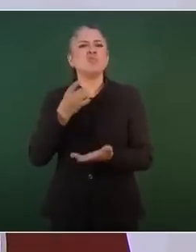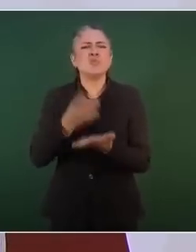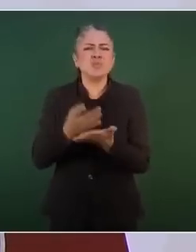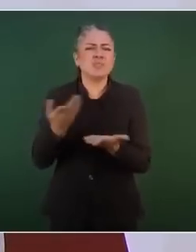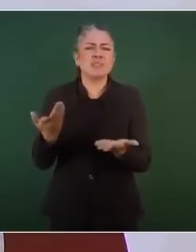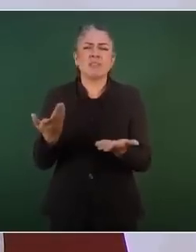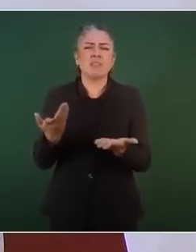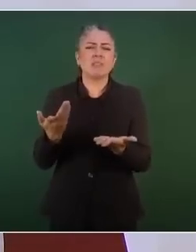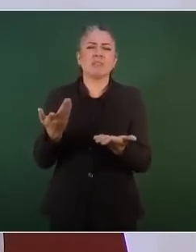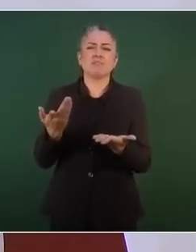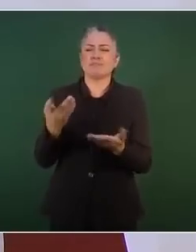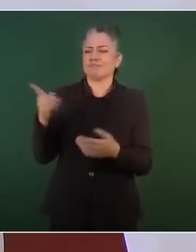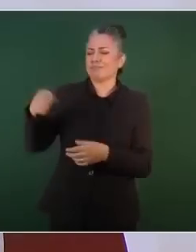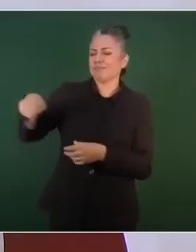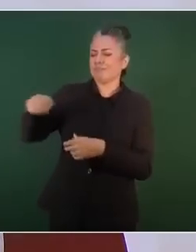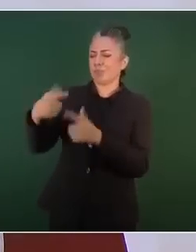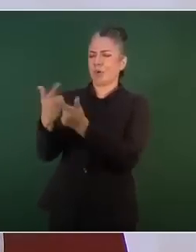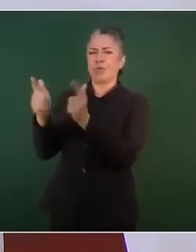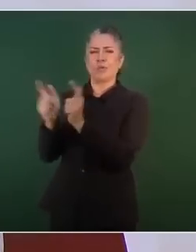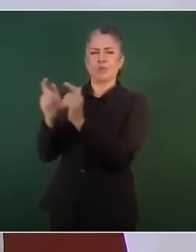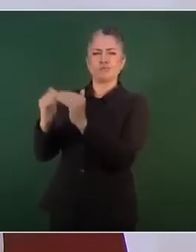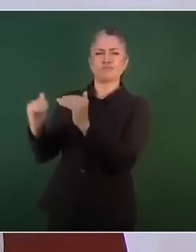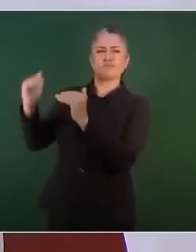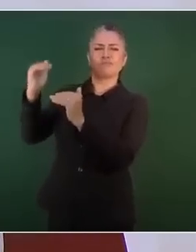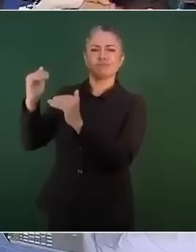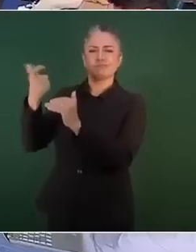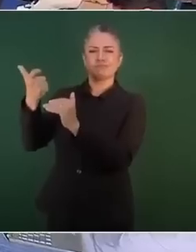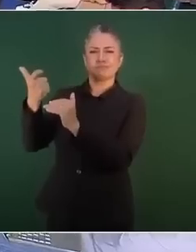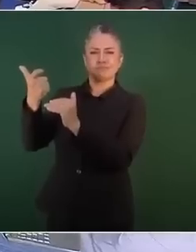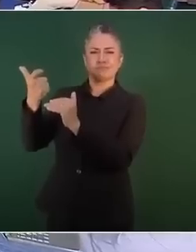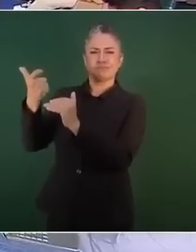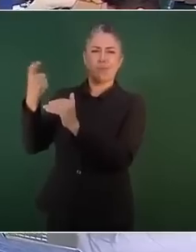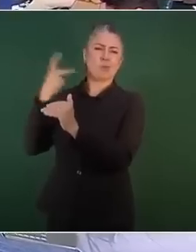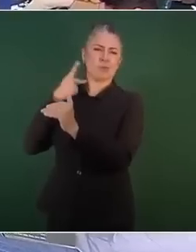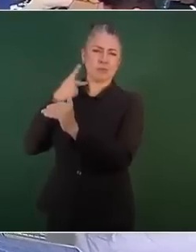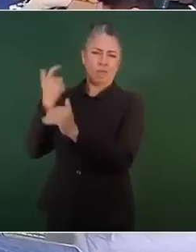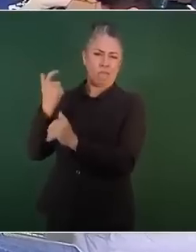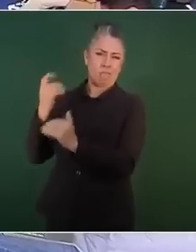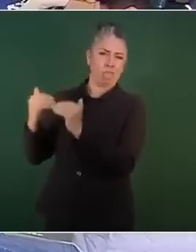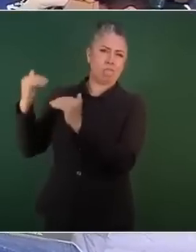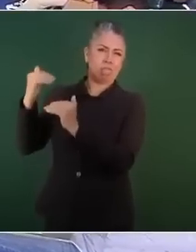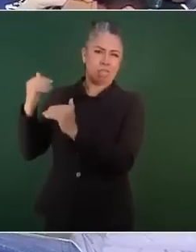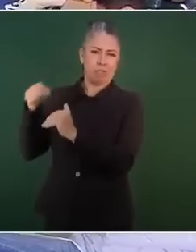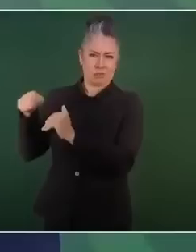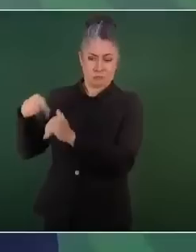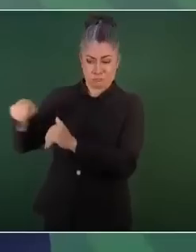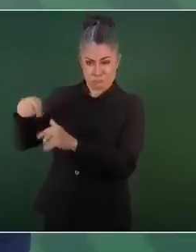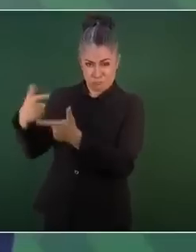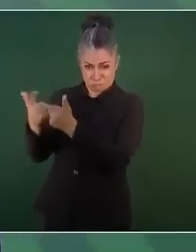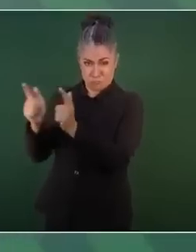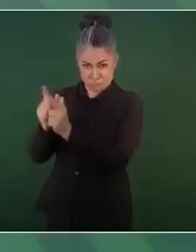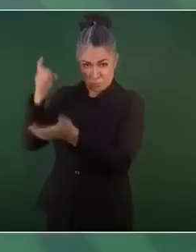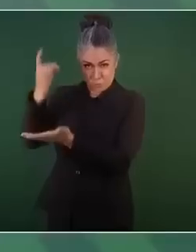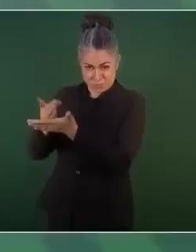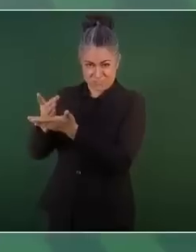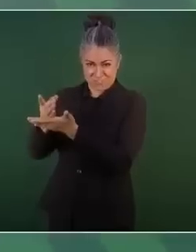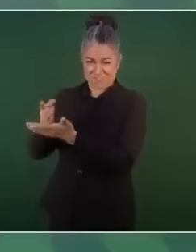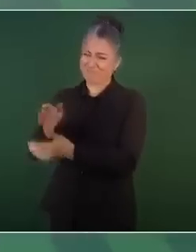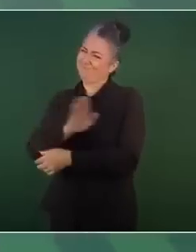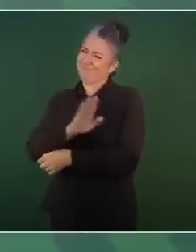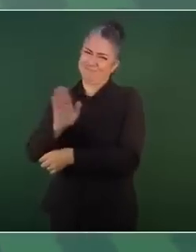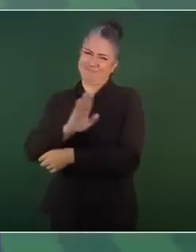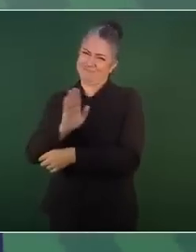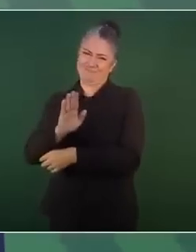es de estos grupos de poder económico político, sino es también